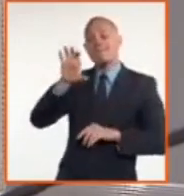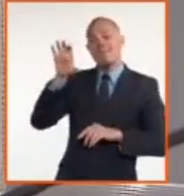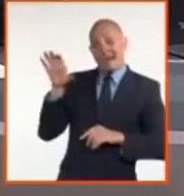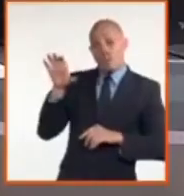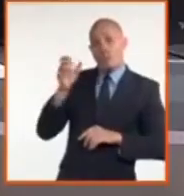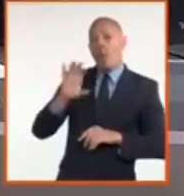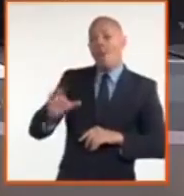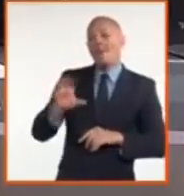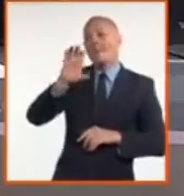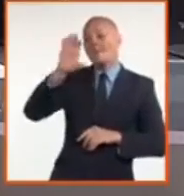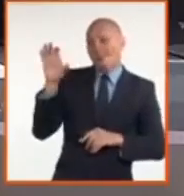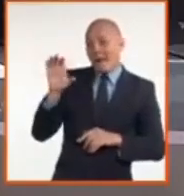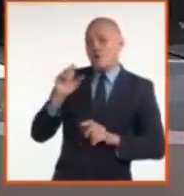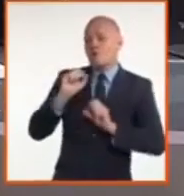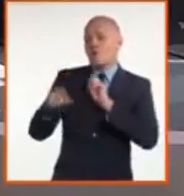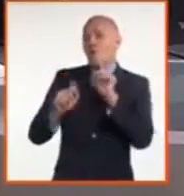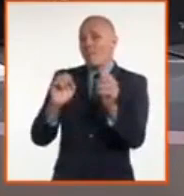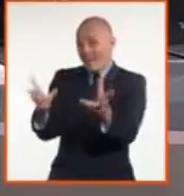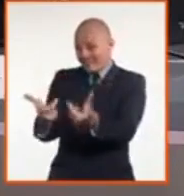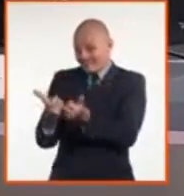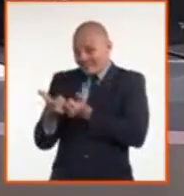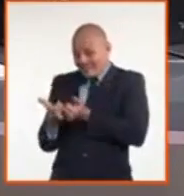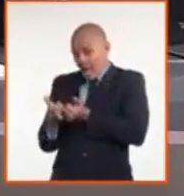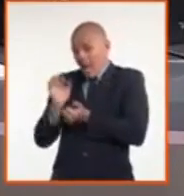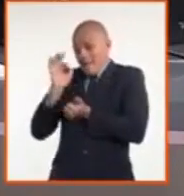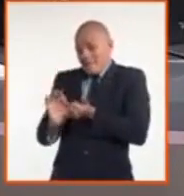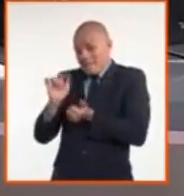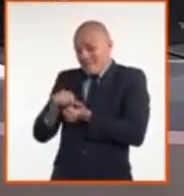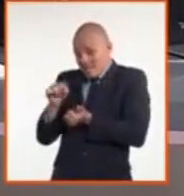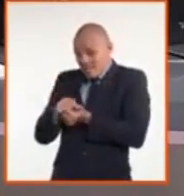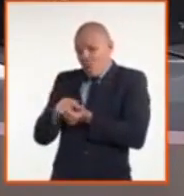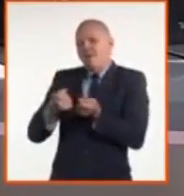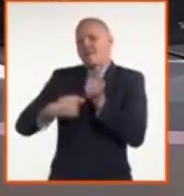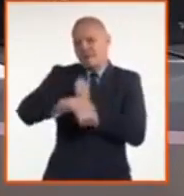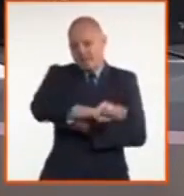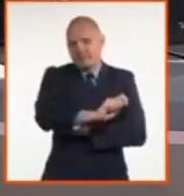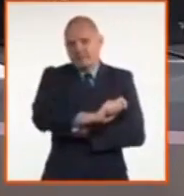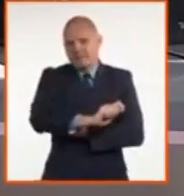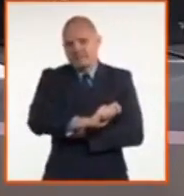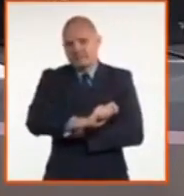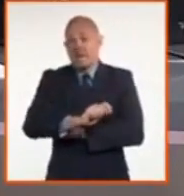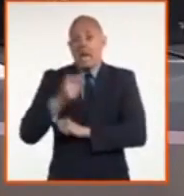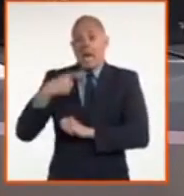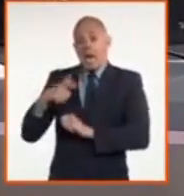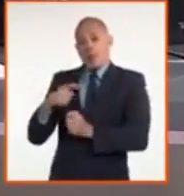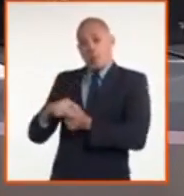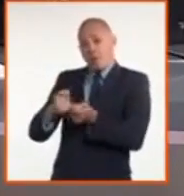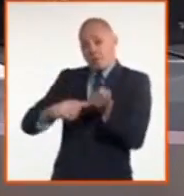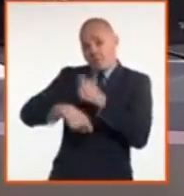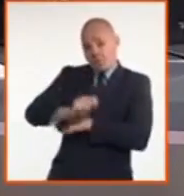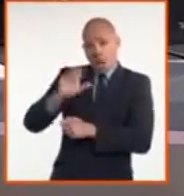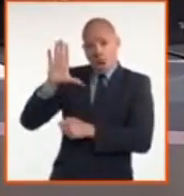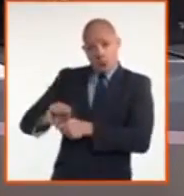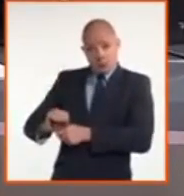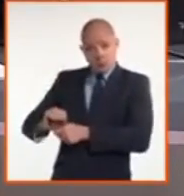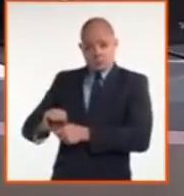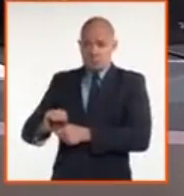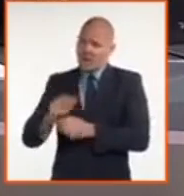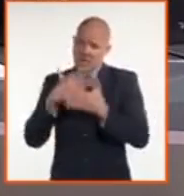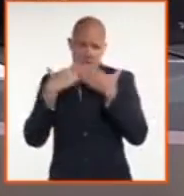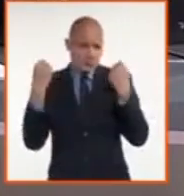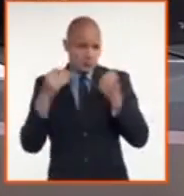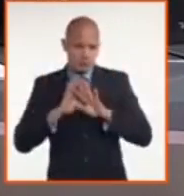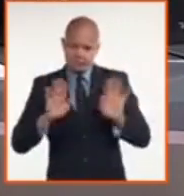a veces que estamos hablando de mercados que no es infinito es un mercado que está condicionado por la capacidad de la posibilidad de compra que hayan tenido